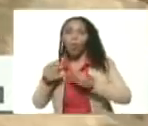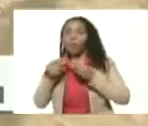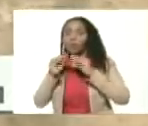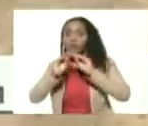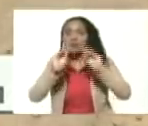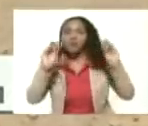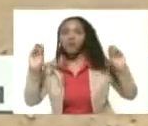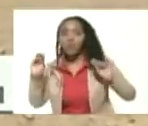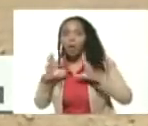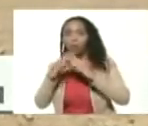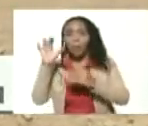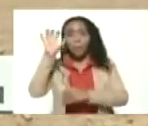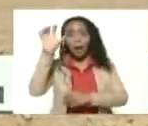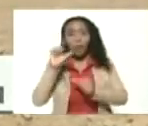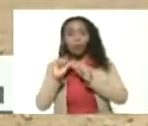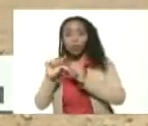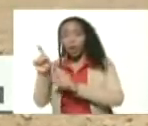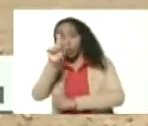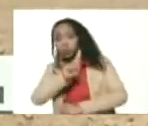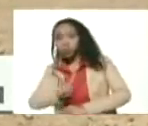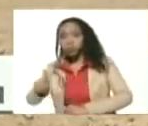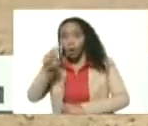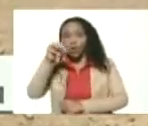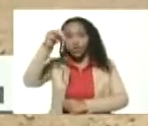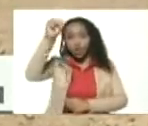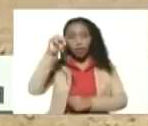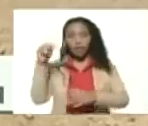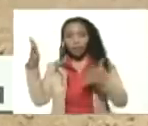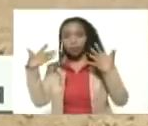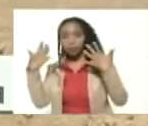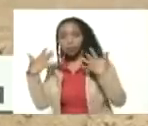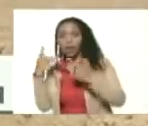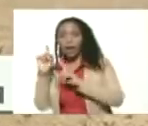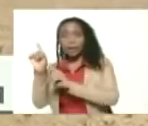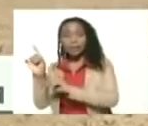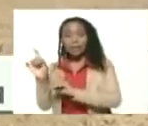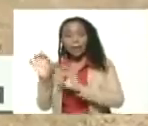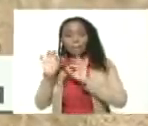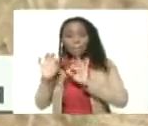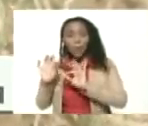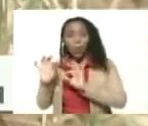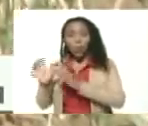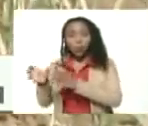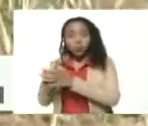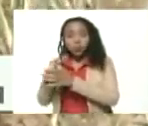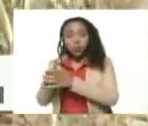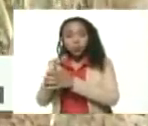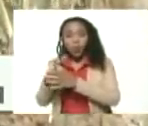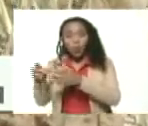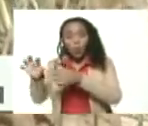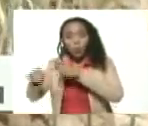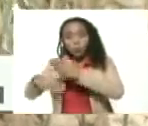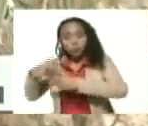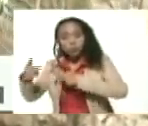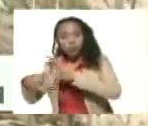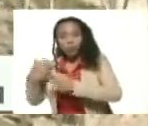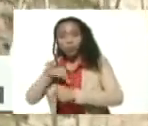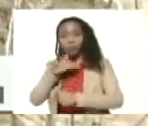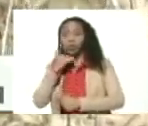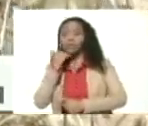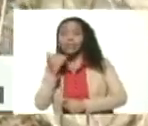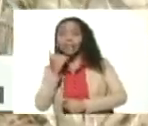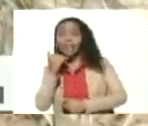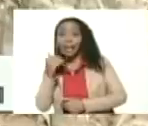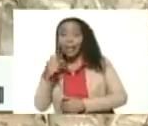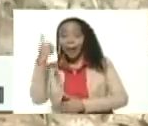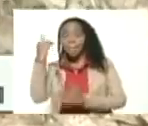comunicarle al país la continuación del ciclo norte-verano, pero específicamente en este sector, en esta unidad productiva, ya estamos cerca de